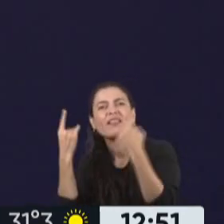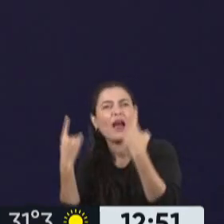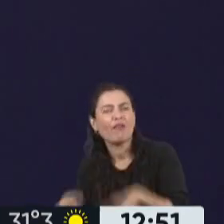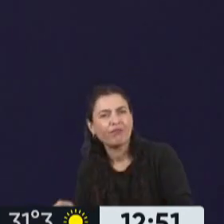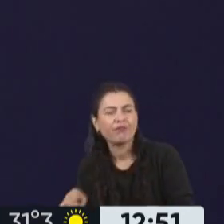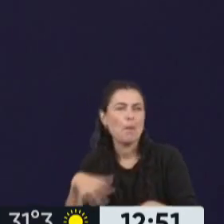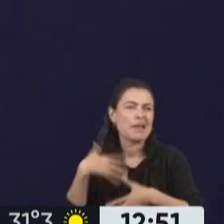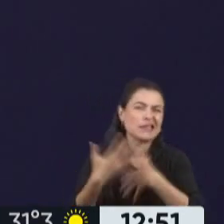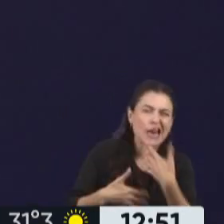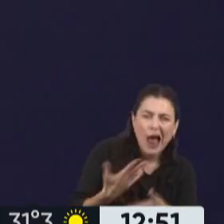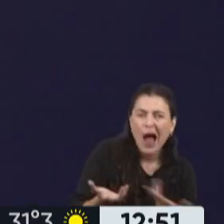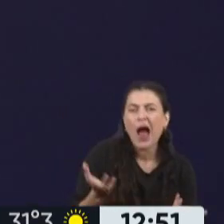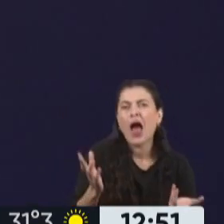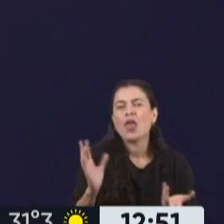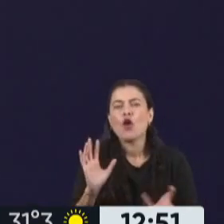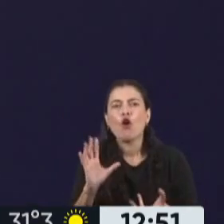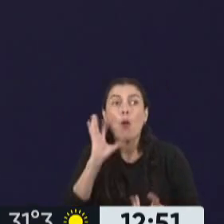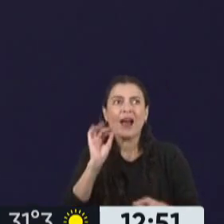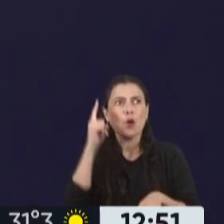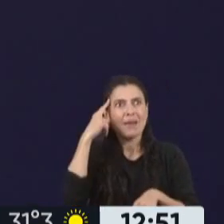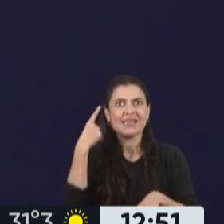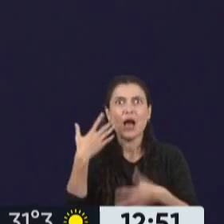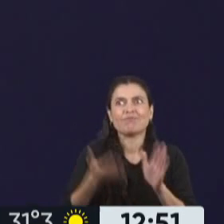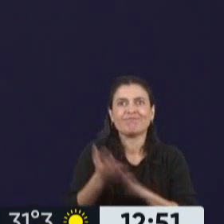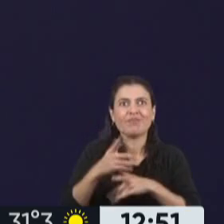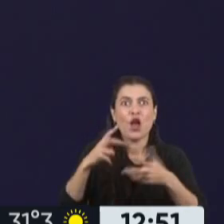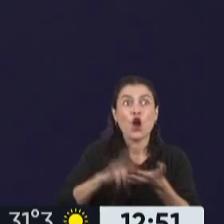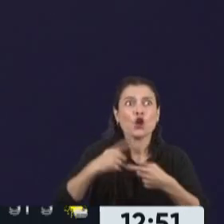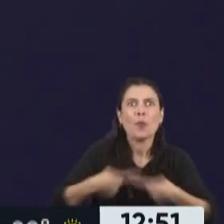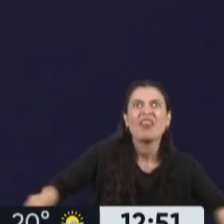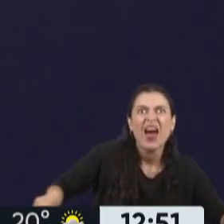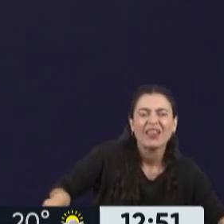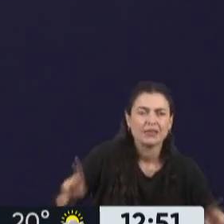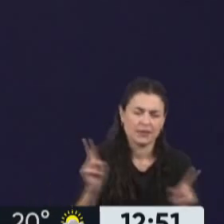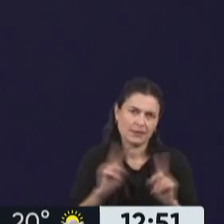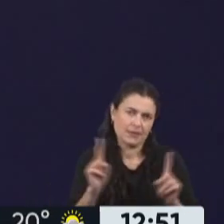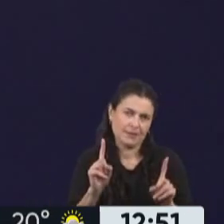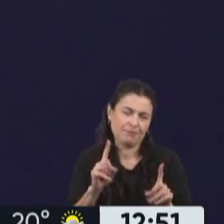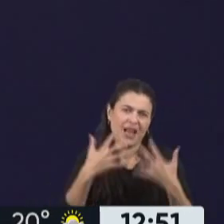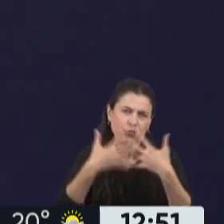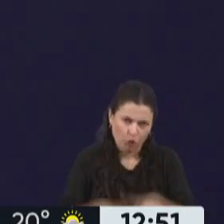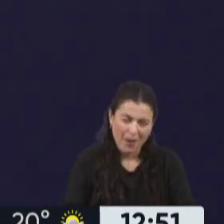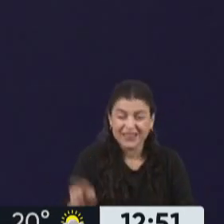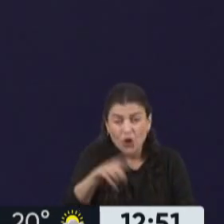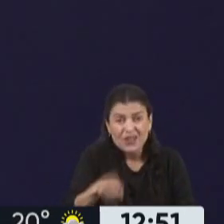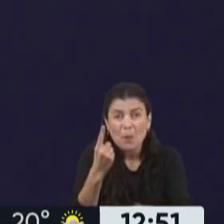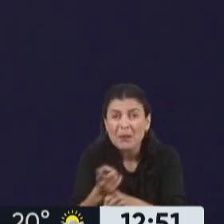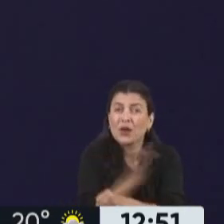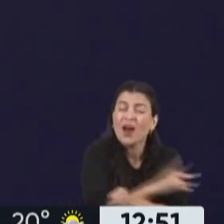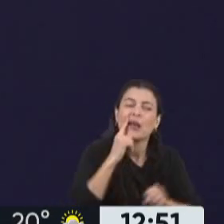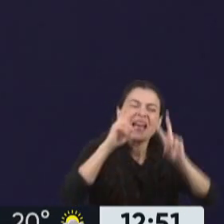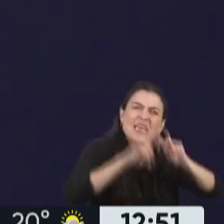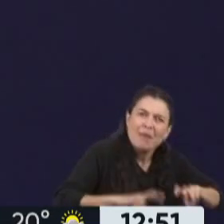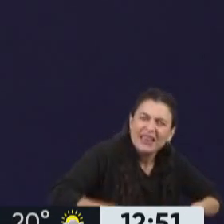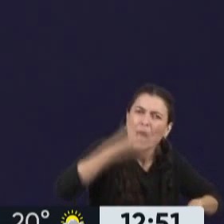esta especie de primicias, son periodistas que se dedican obviamente a investigar o a hablar